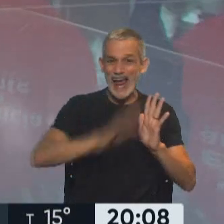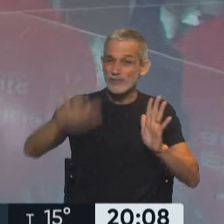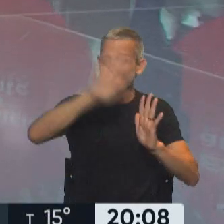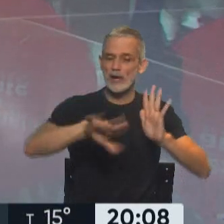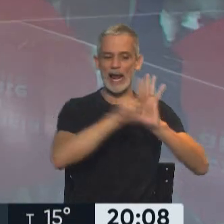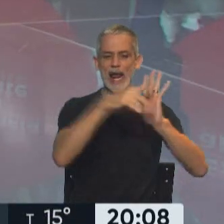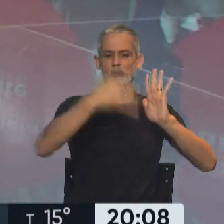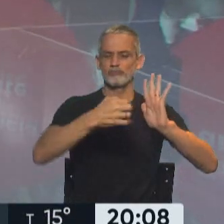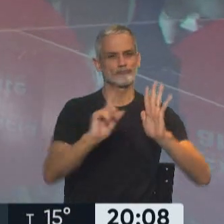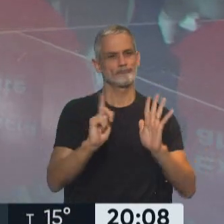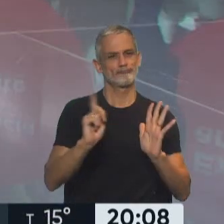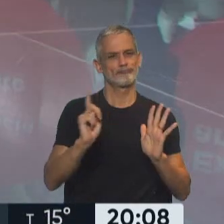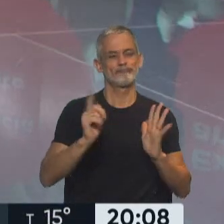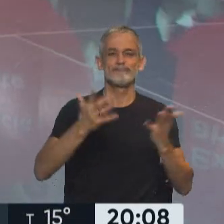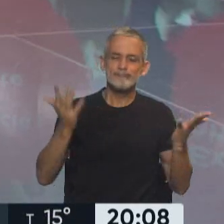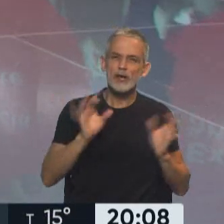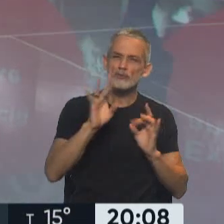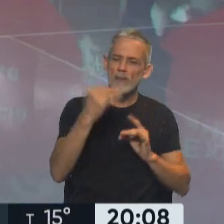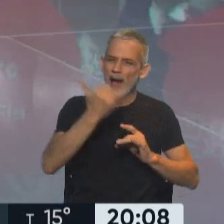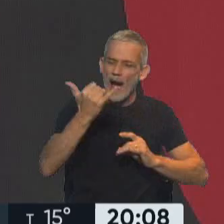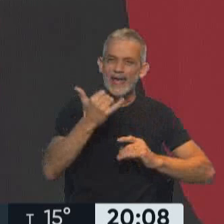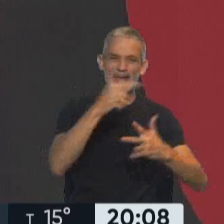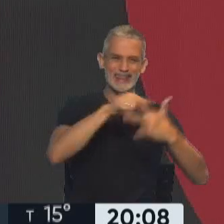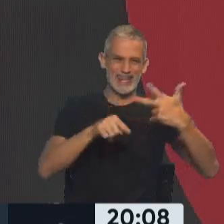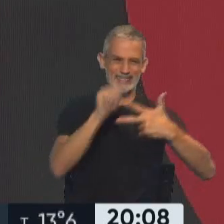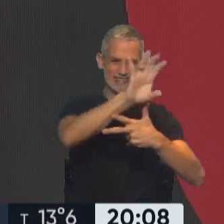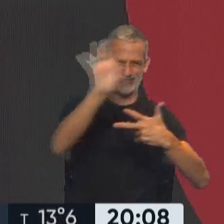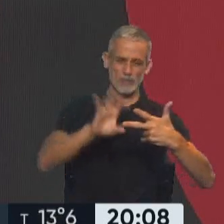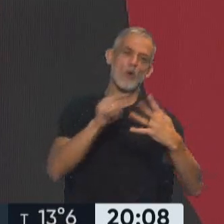nacional. Recordemos que solamente hay tres